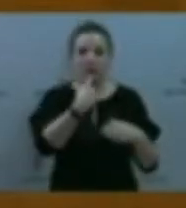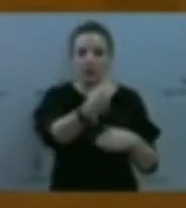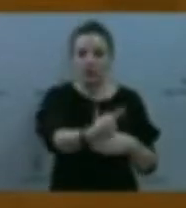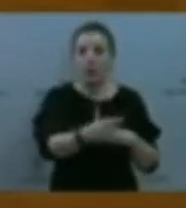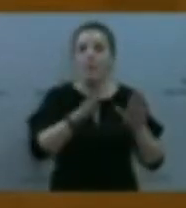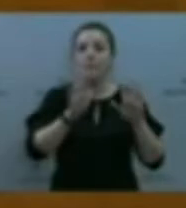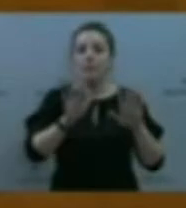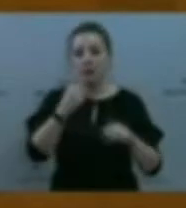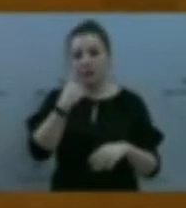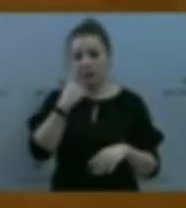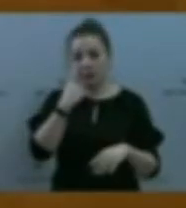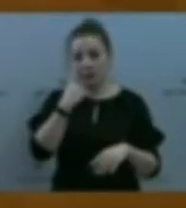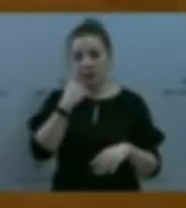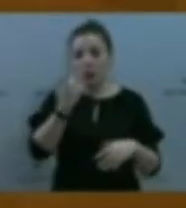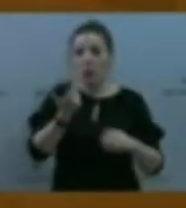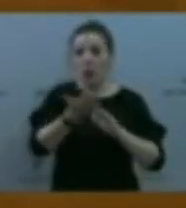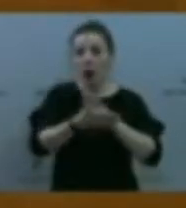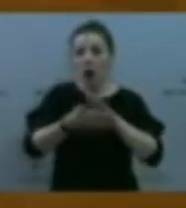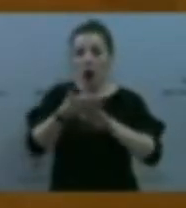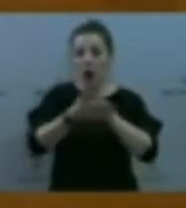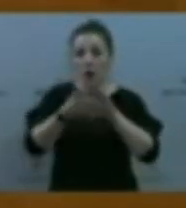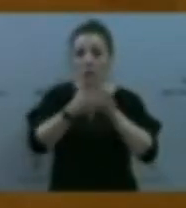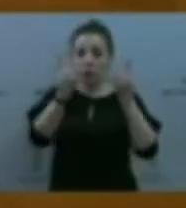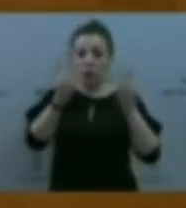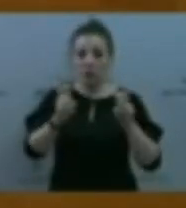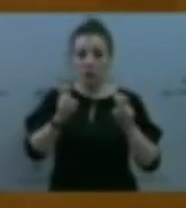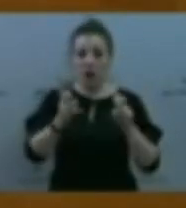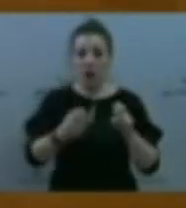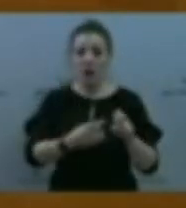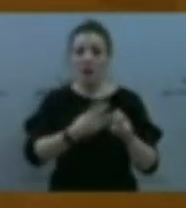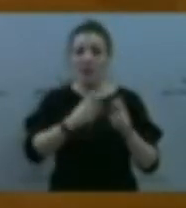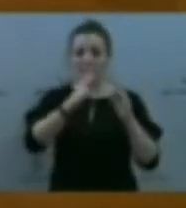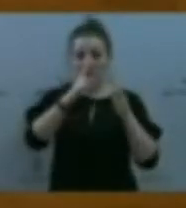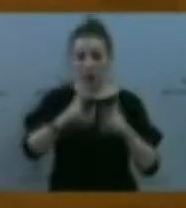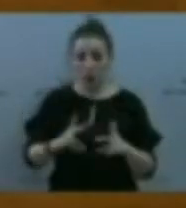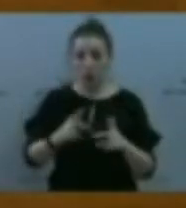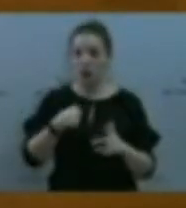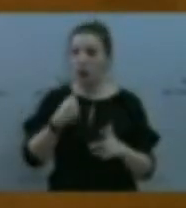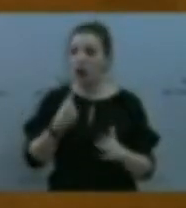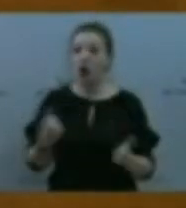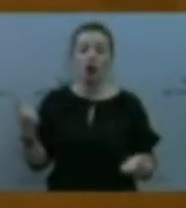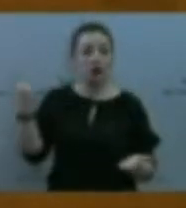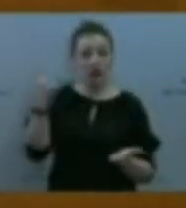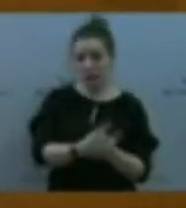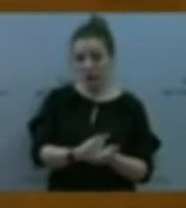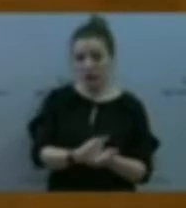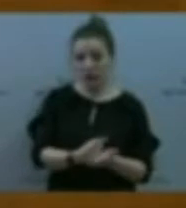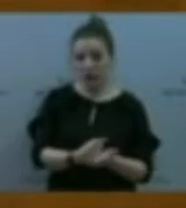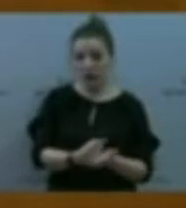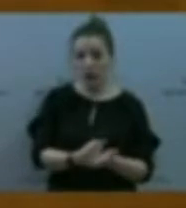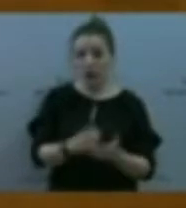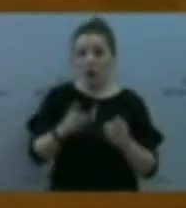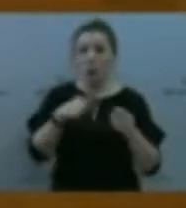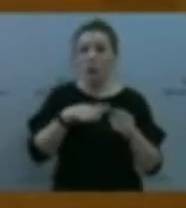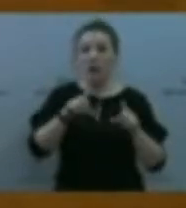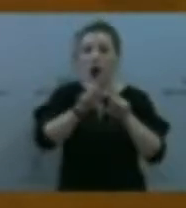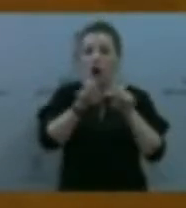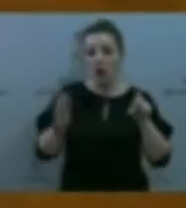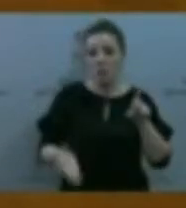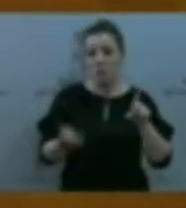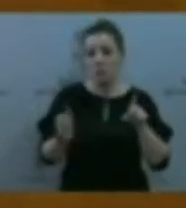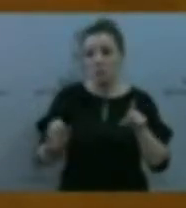la Sindicatura de Cuentas, insisto, con anclaje estatutario, quizás de los órganos más importantes que tenemos en la Cámara y que creo que todos los grupos